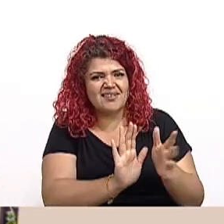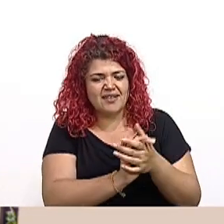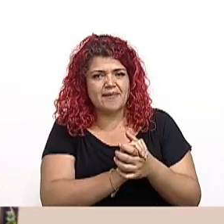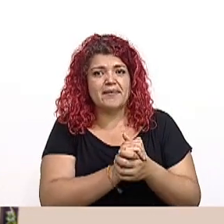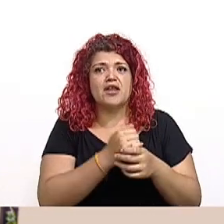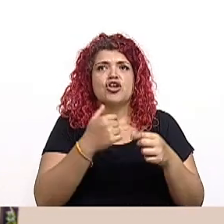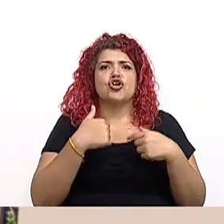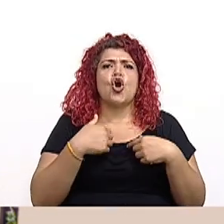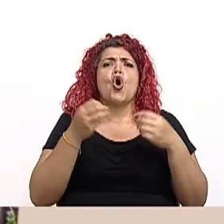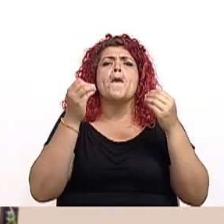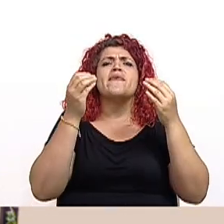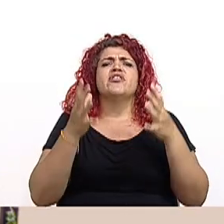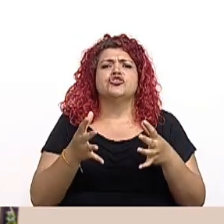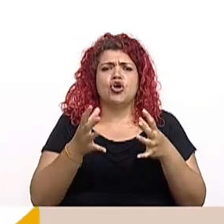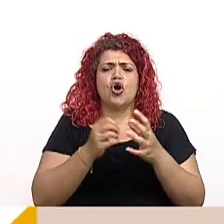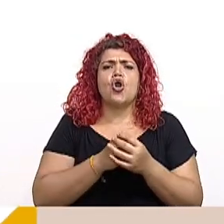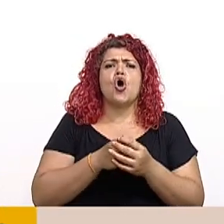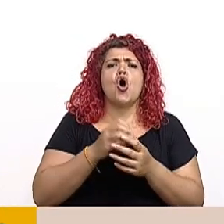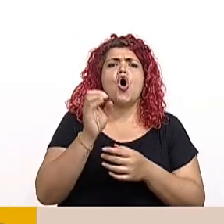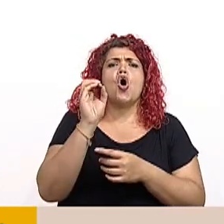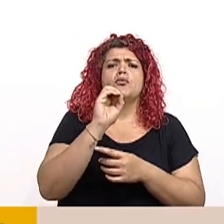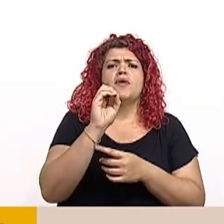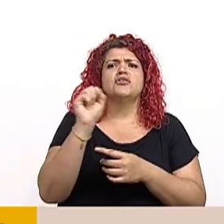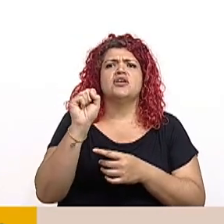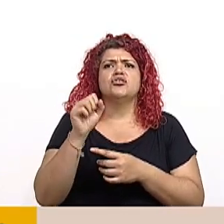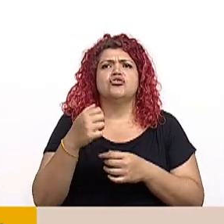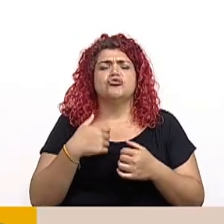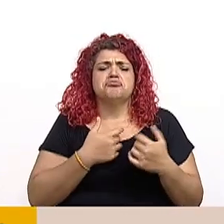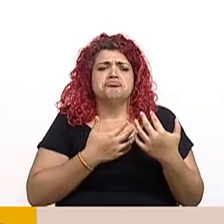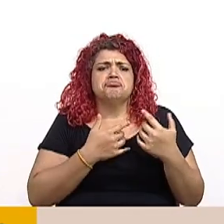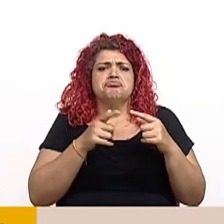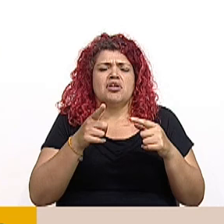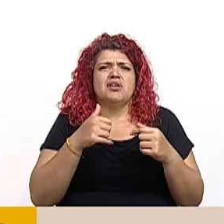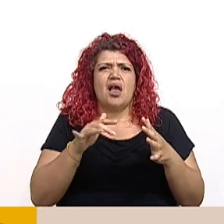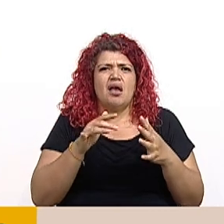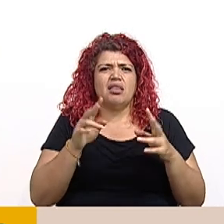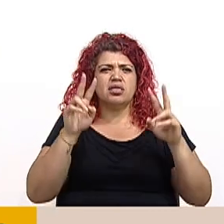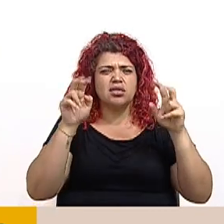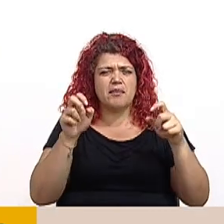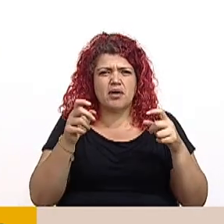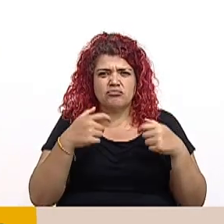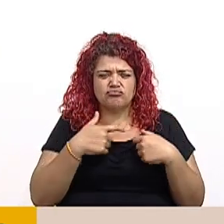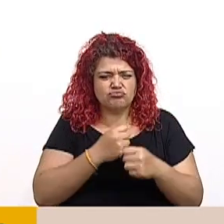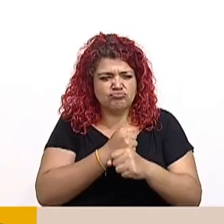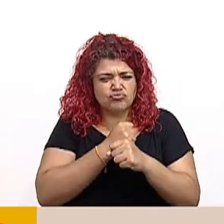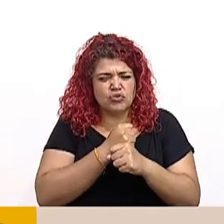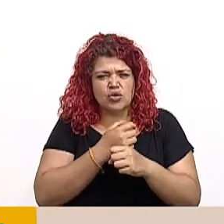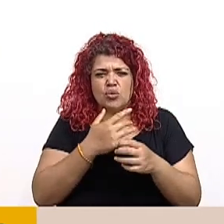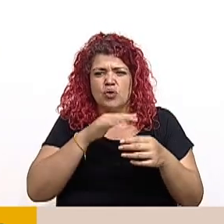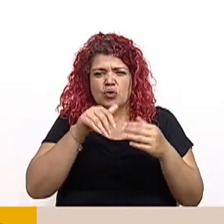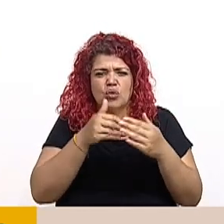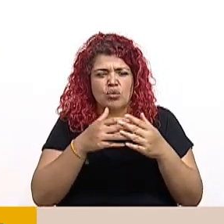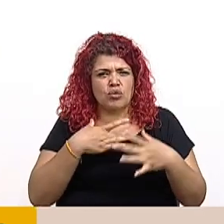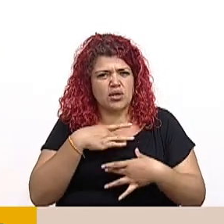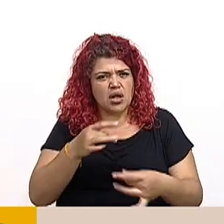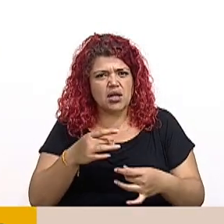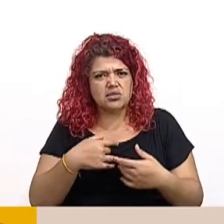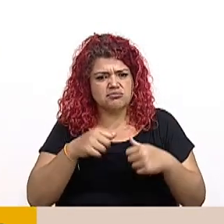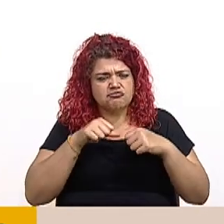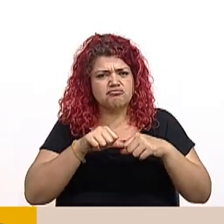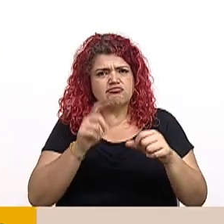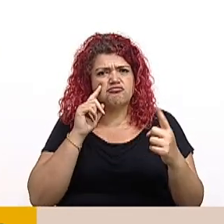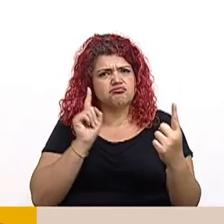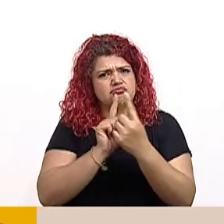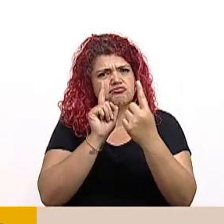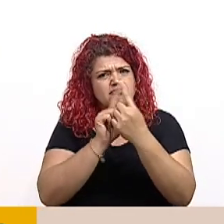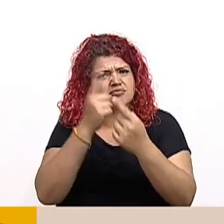Soy el profesor Osvaldo Sancho. Espero que hayas podido desarrollar esta temática con toda seguridad, con todo interés y que podamos seguirnos